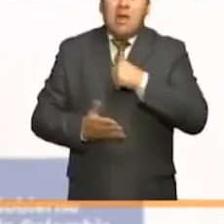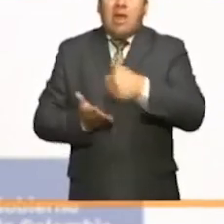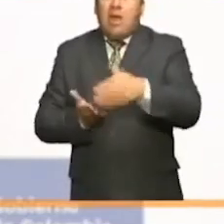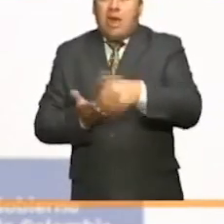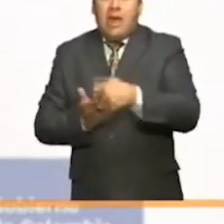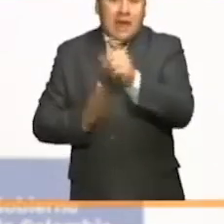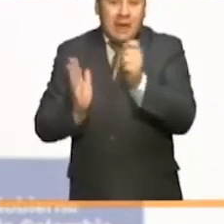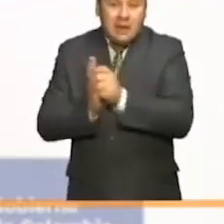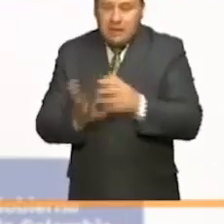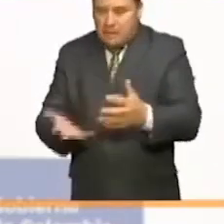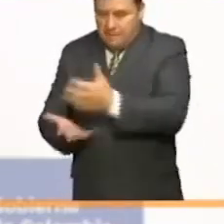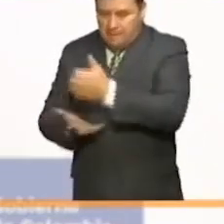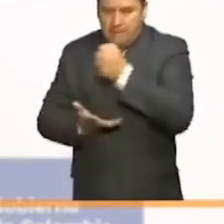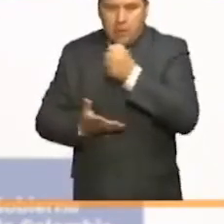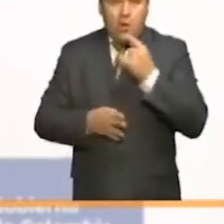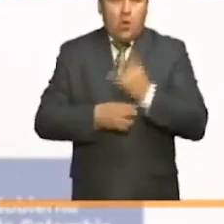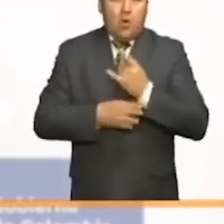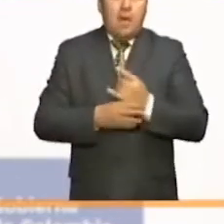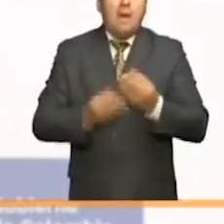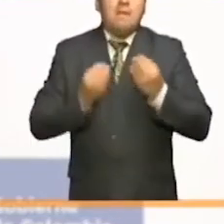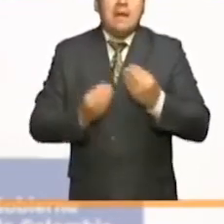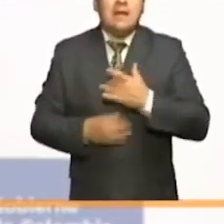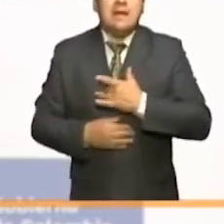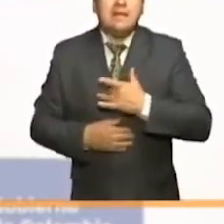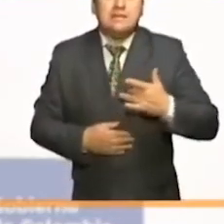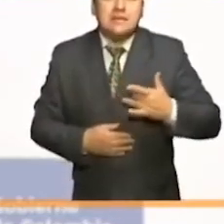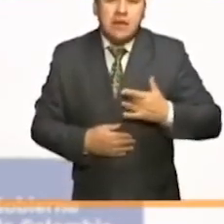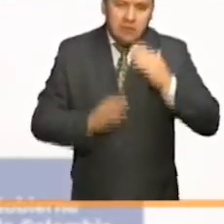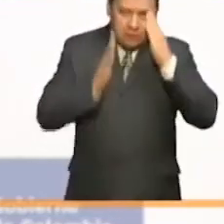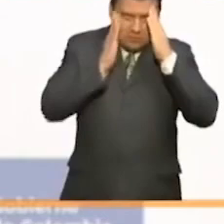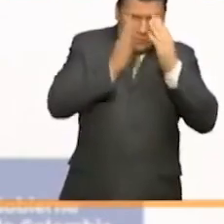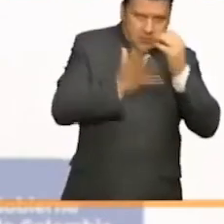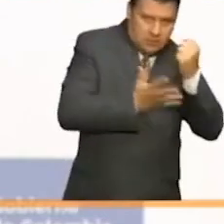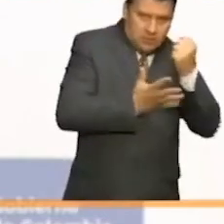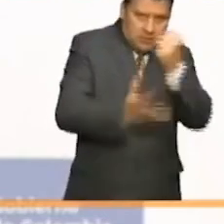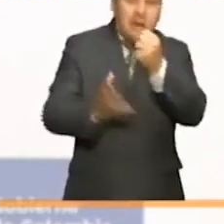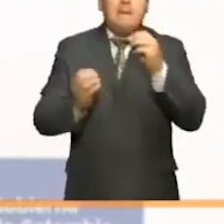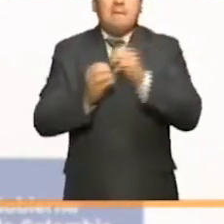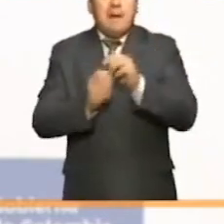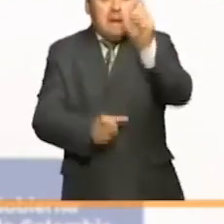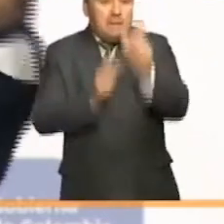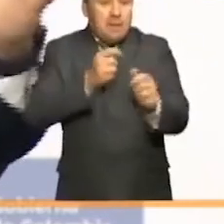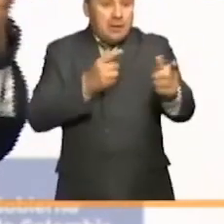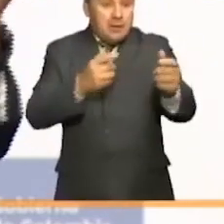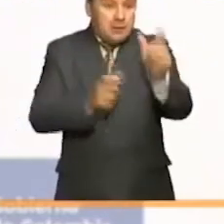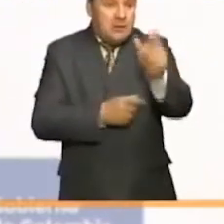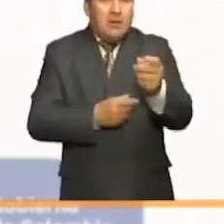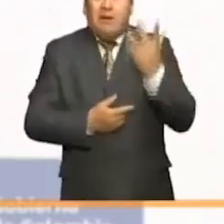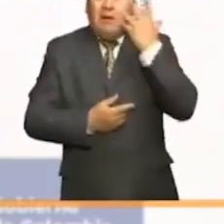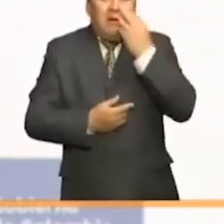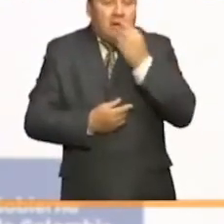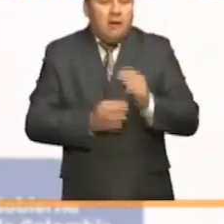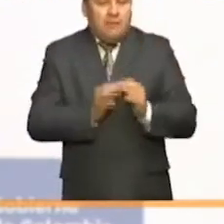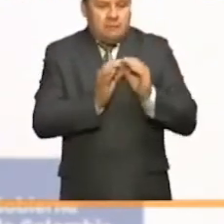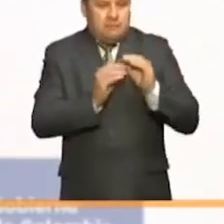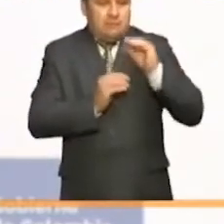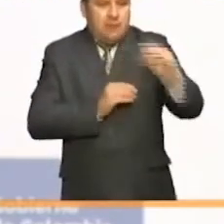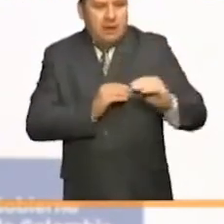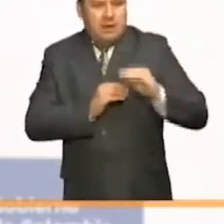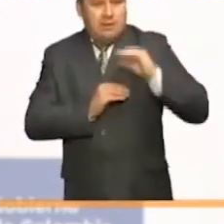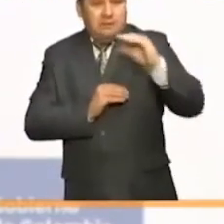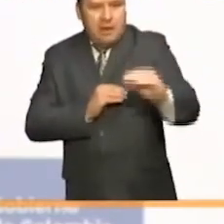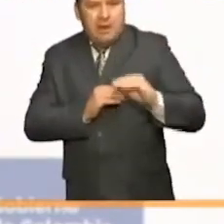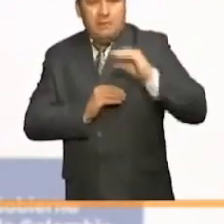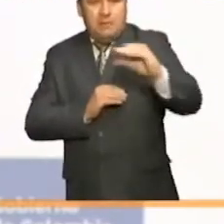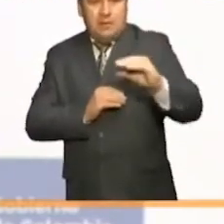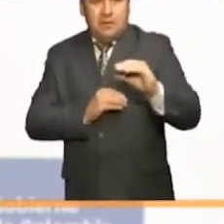esos recursos lo vamos a usar para la salud y para darle en efectivo a las personas que durante estos días están viviendo una crisis no